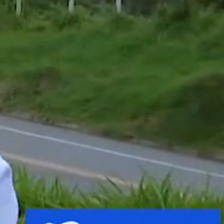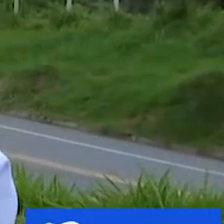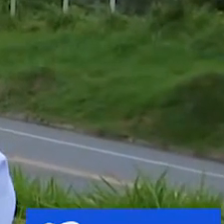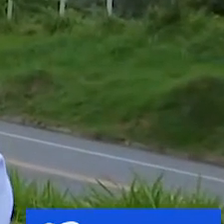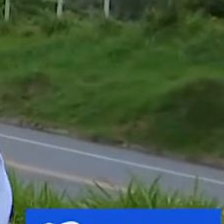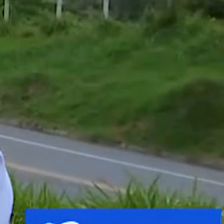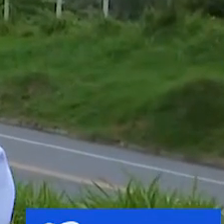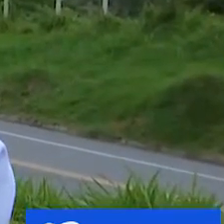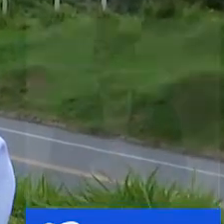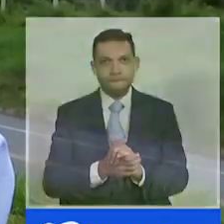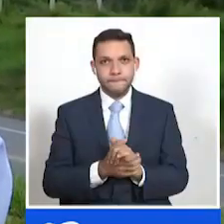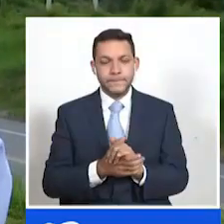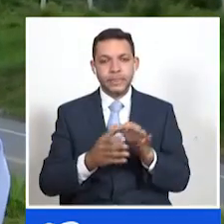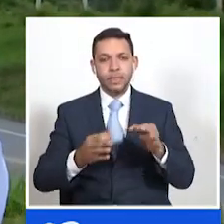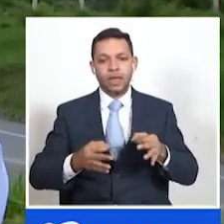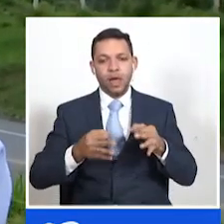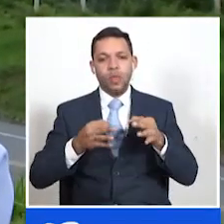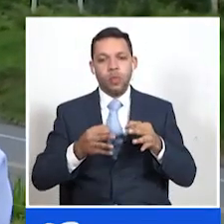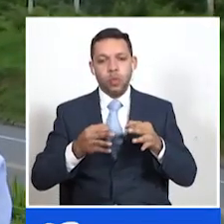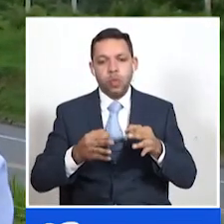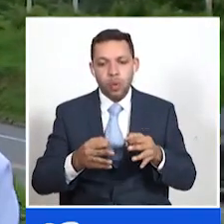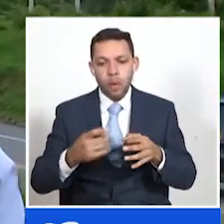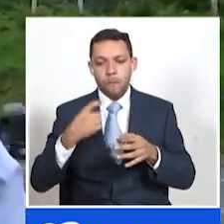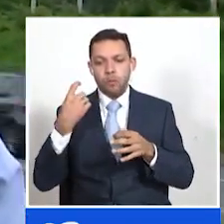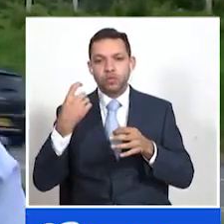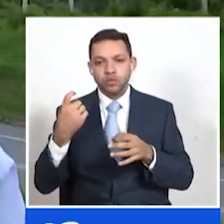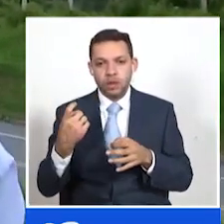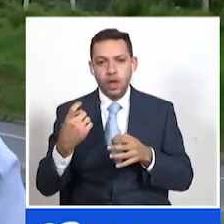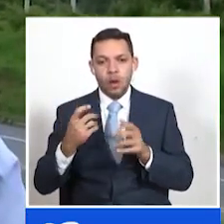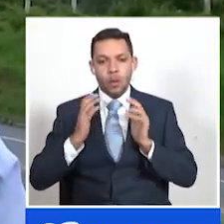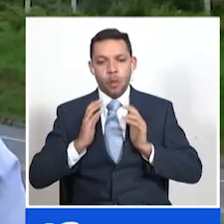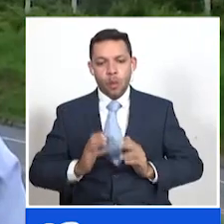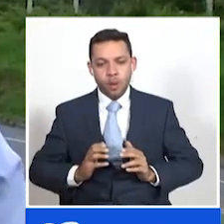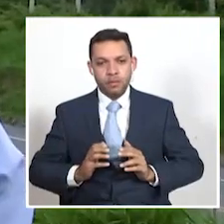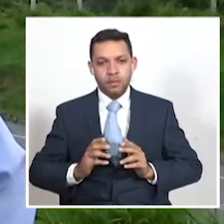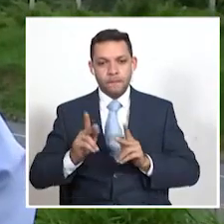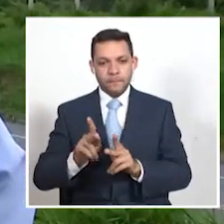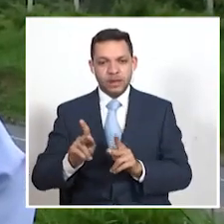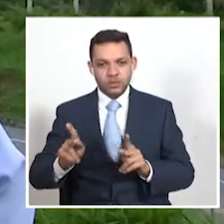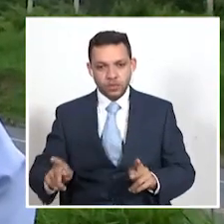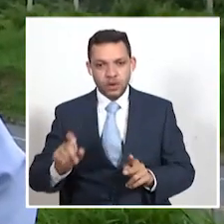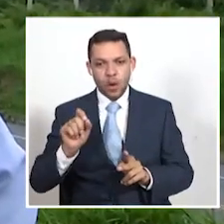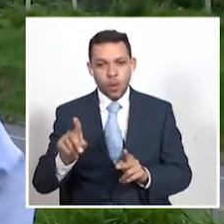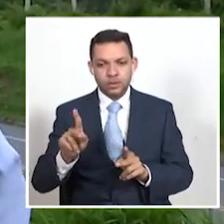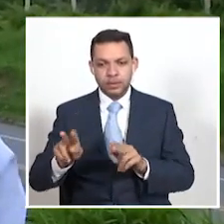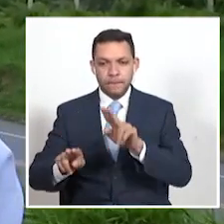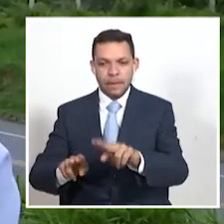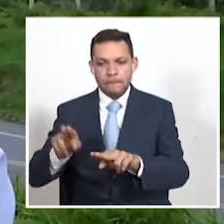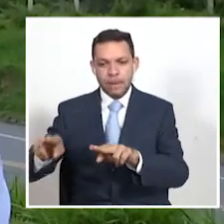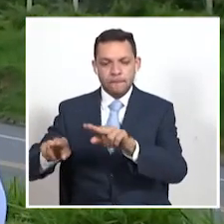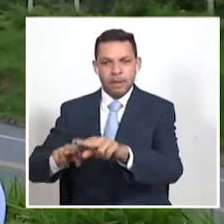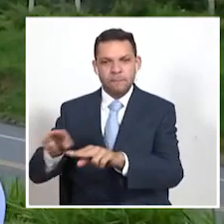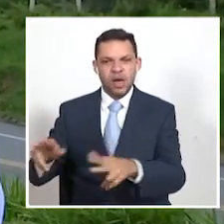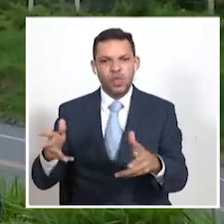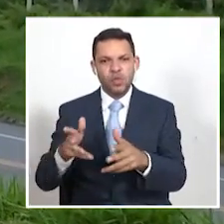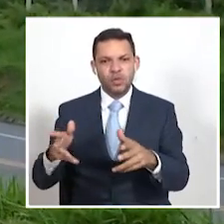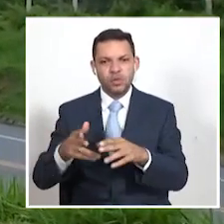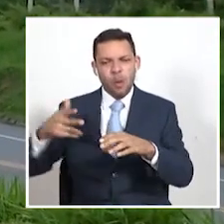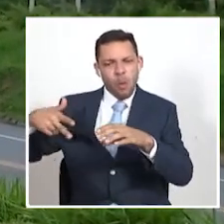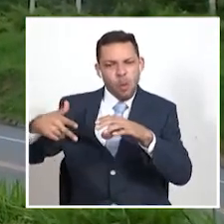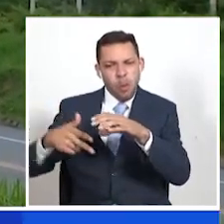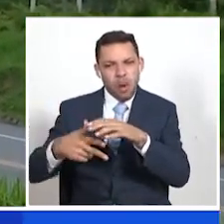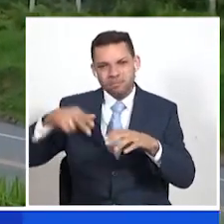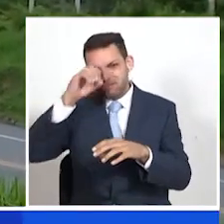Muy lento avanza el proceso de la recuperación de las 11 personas que resultaron atrapadas en una mina en jurisdicción del municipio de